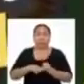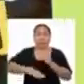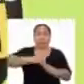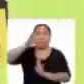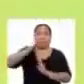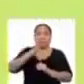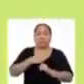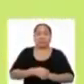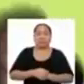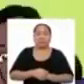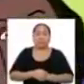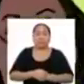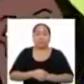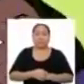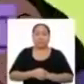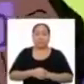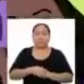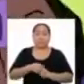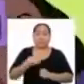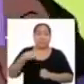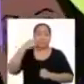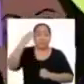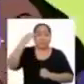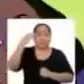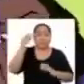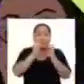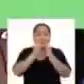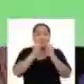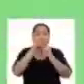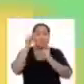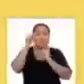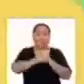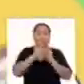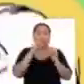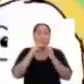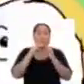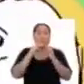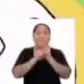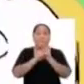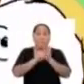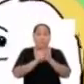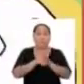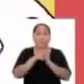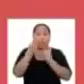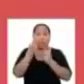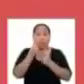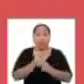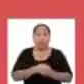¡Uy, qué mal! Se ve que tenían que arreglar urgente este modelo económico. Y así fue.